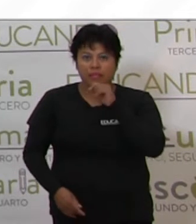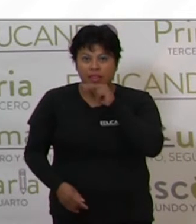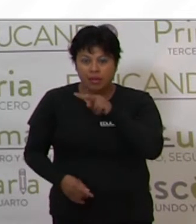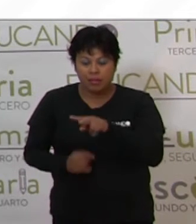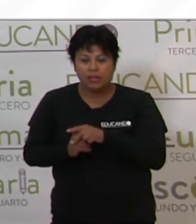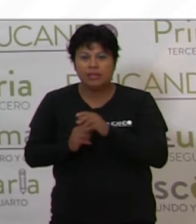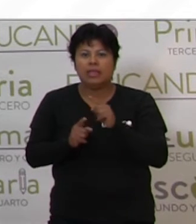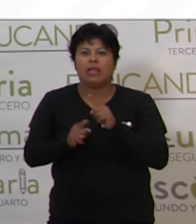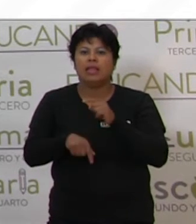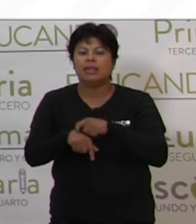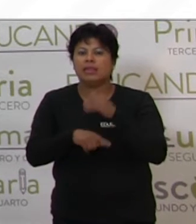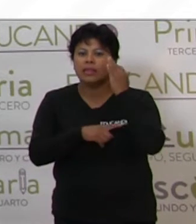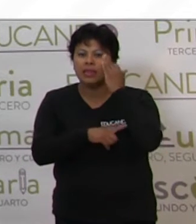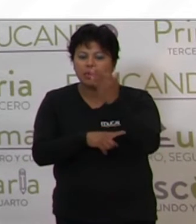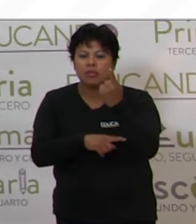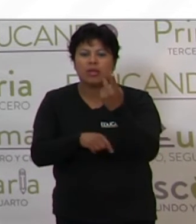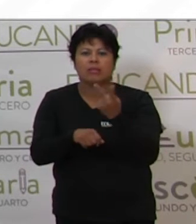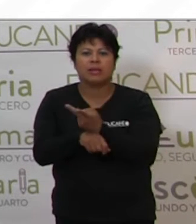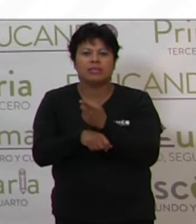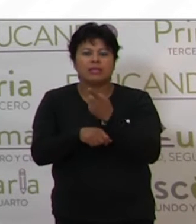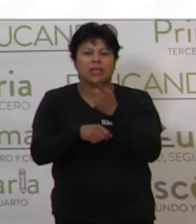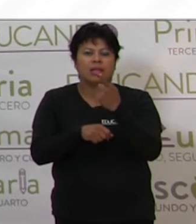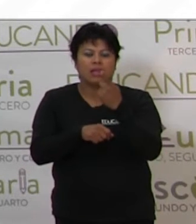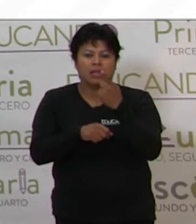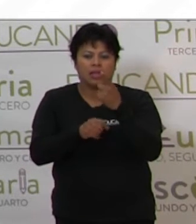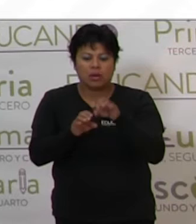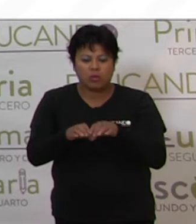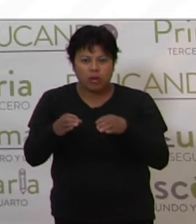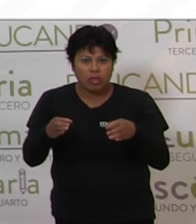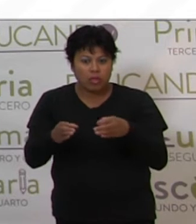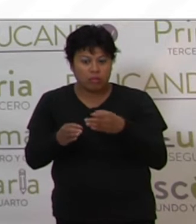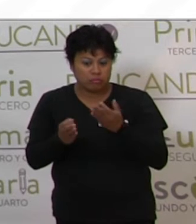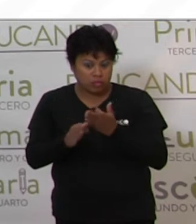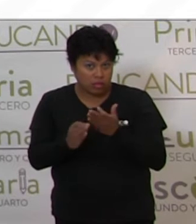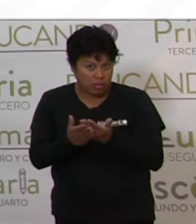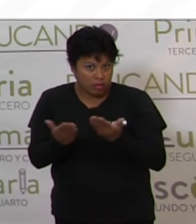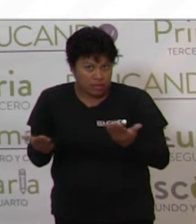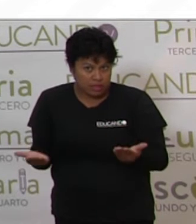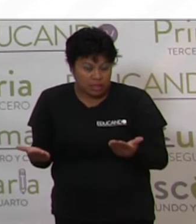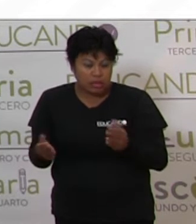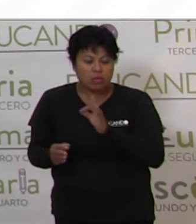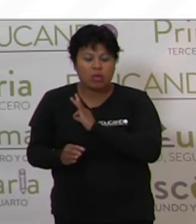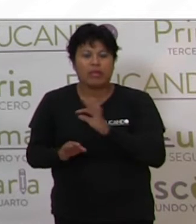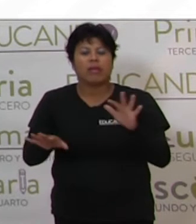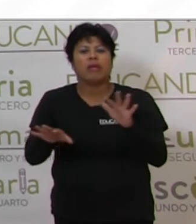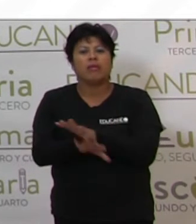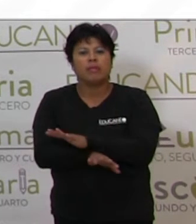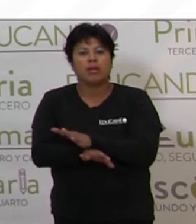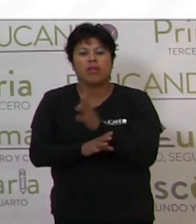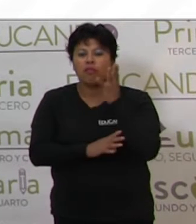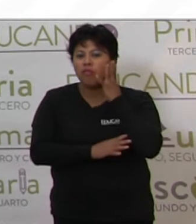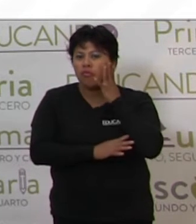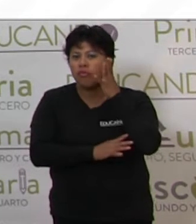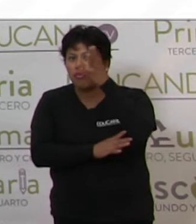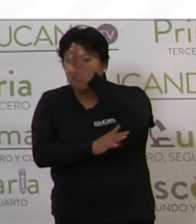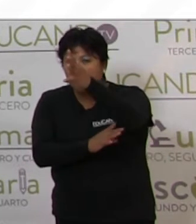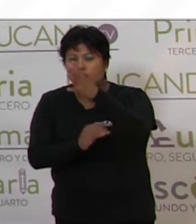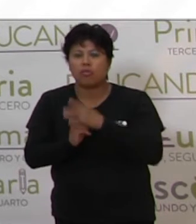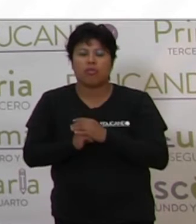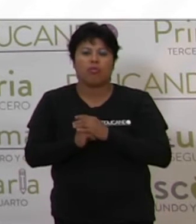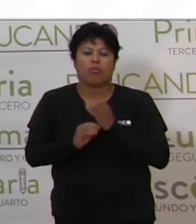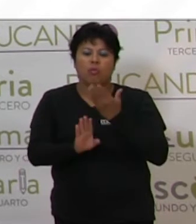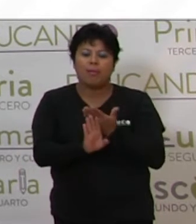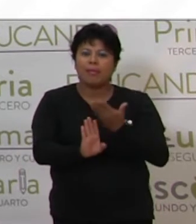También el tiempo en que sucede el cuento, si está en presente, puede ser cambiado a un futuro o